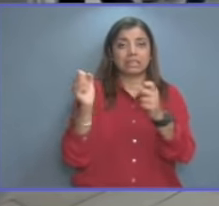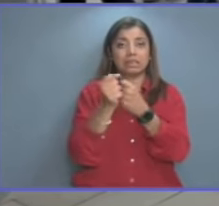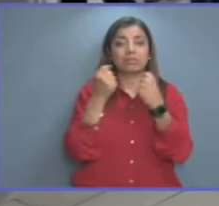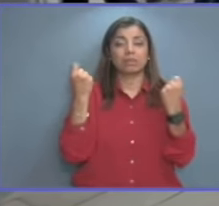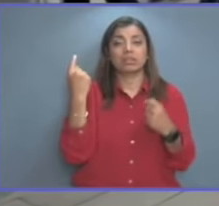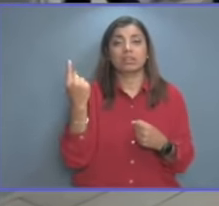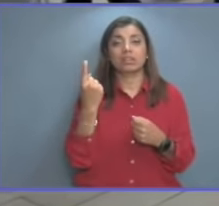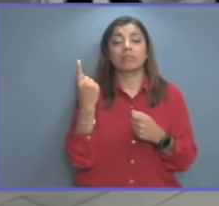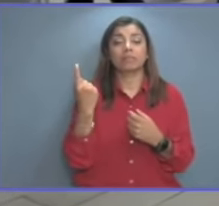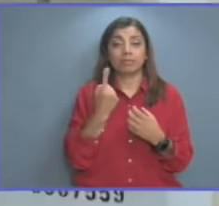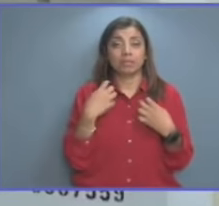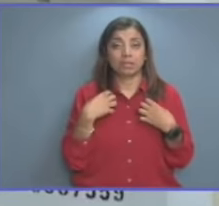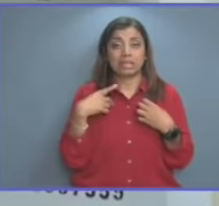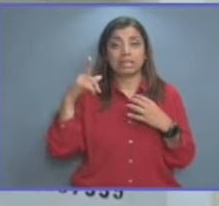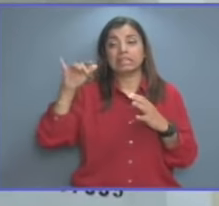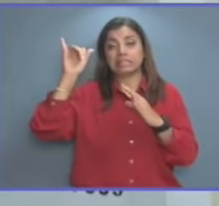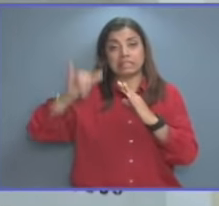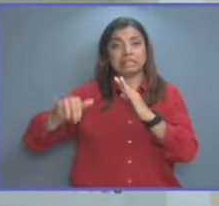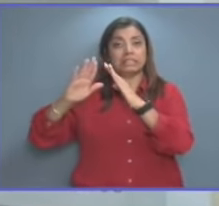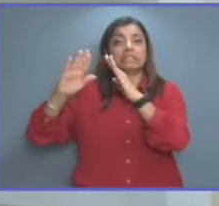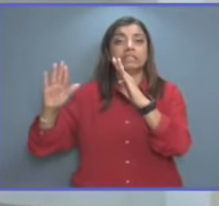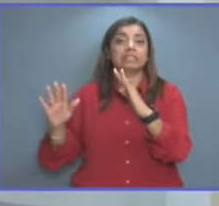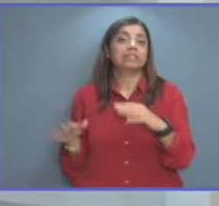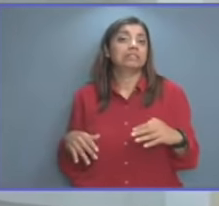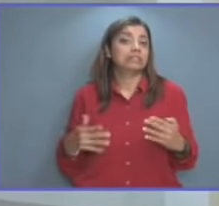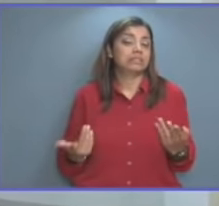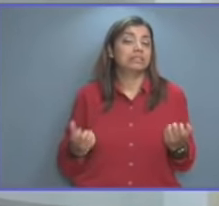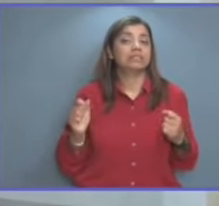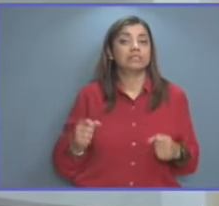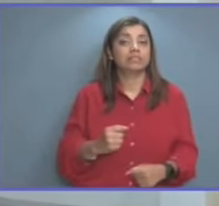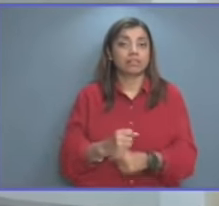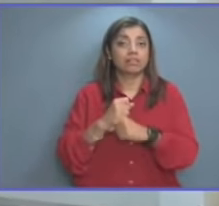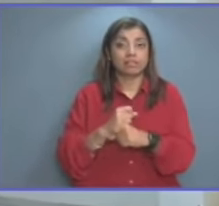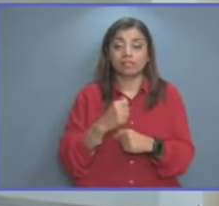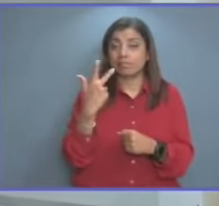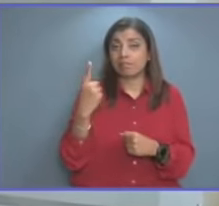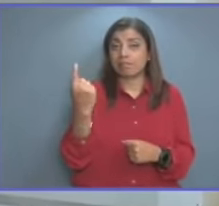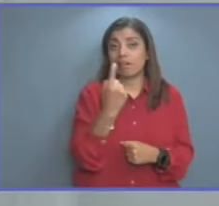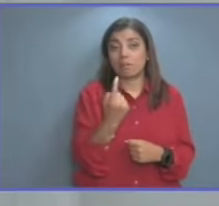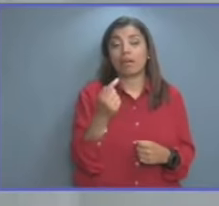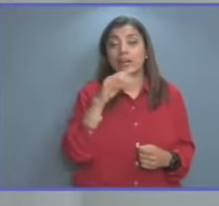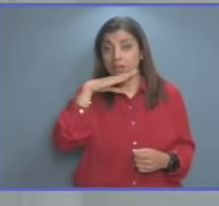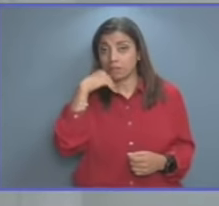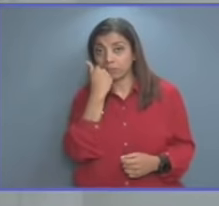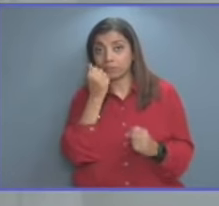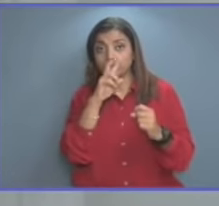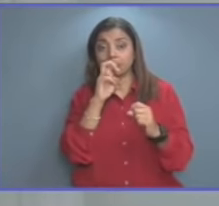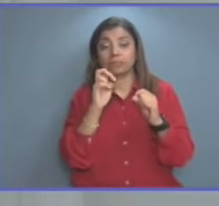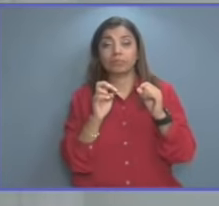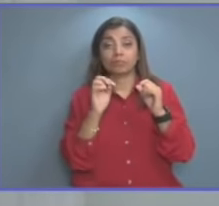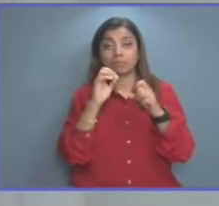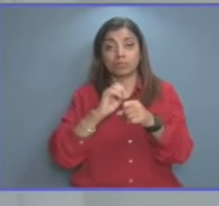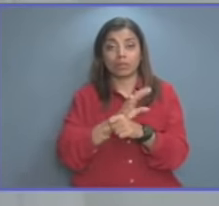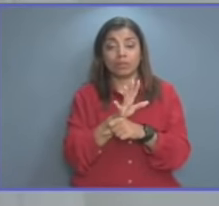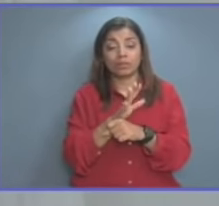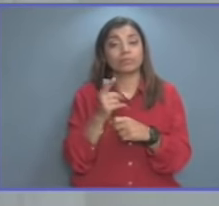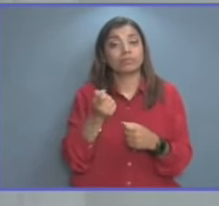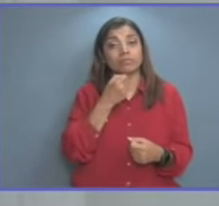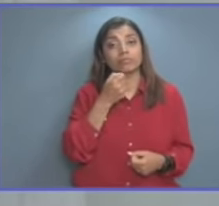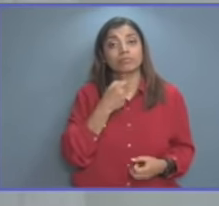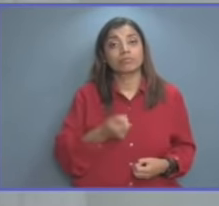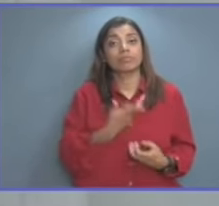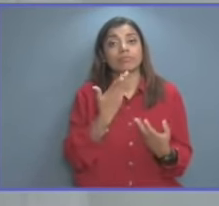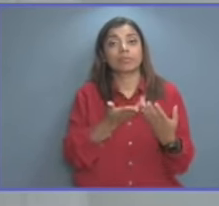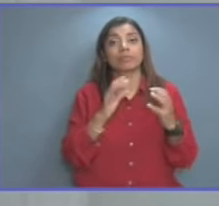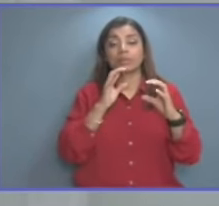anunciaron el confinamiento de la localidad después de confirmar tres casos asintomáticos de kobe 19 así lo informó un